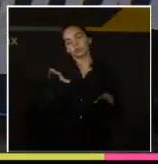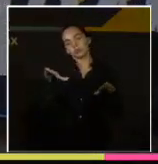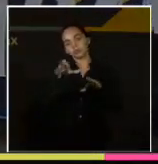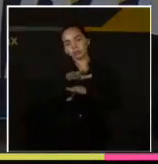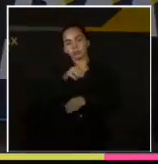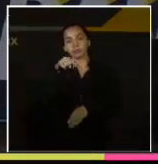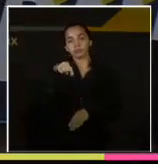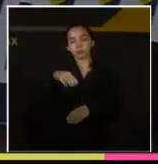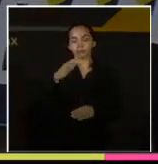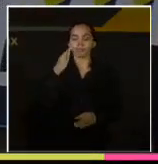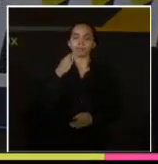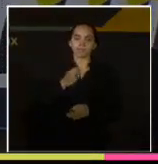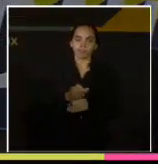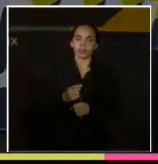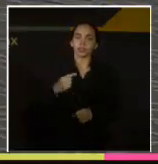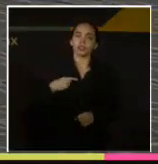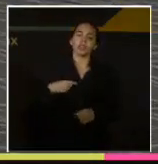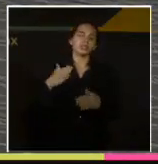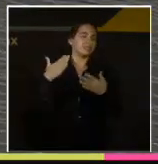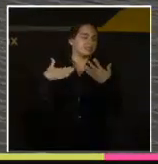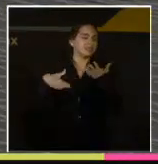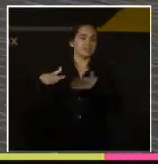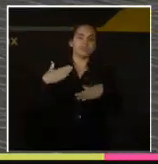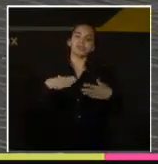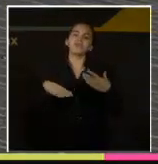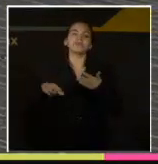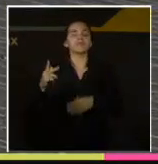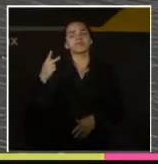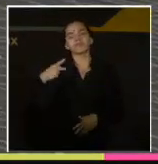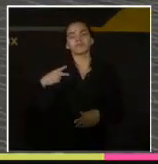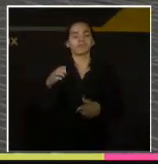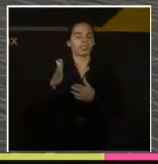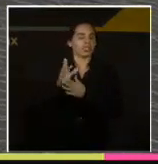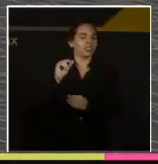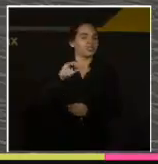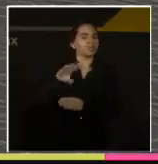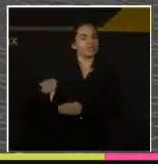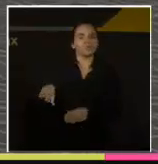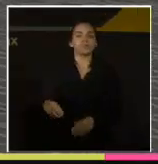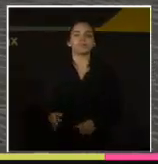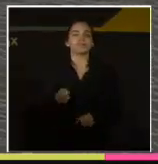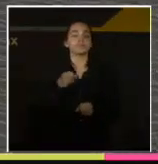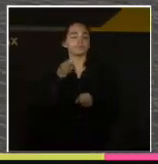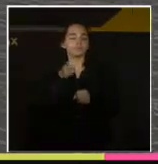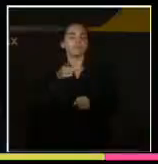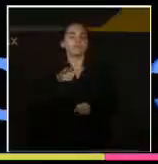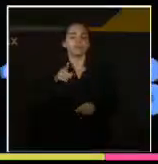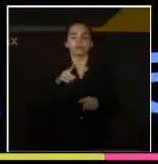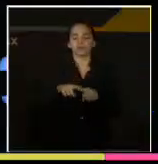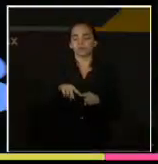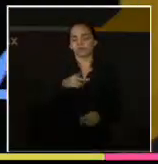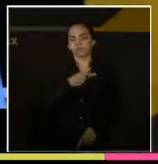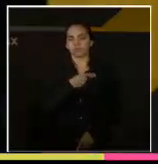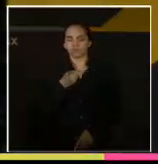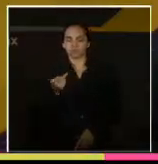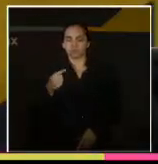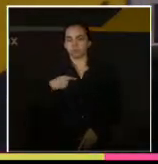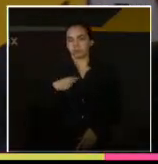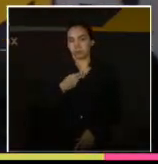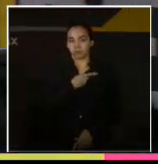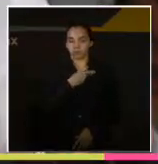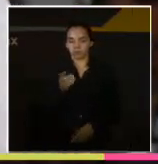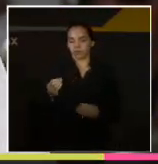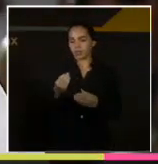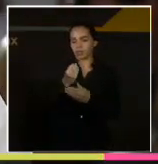cosas. Estamos cansados, los ciudadanos, estamos hartos que nos definan quién es pobre, por ejemplo. Nos dicen, estamos sacando